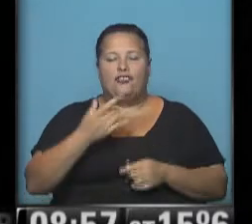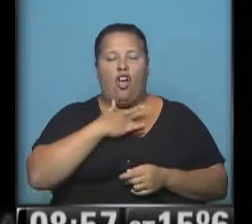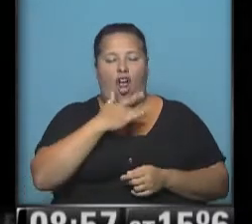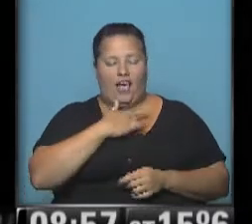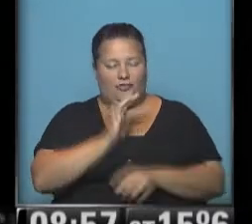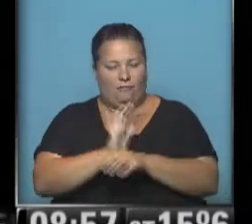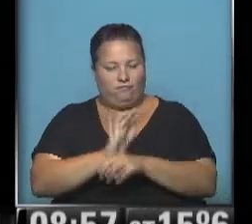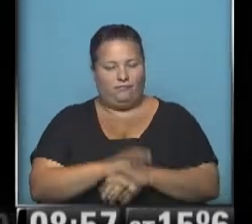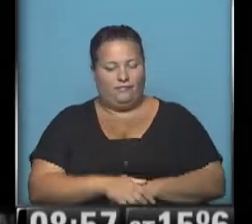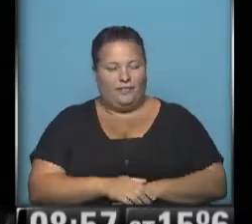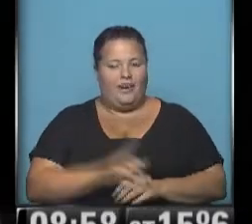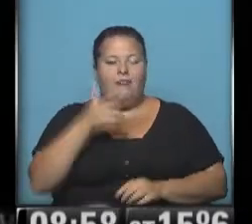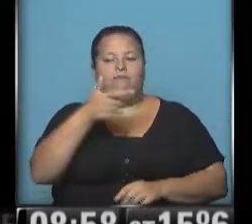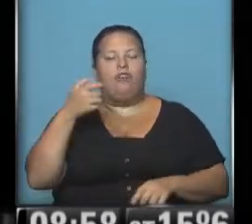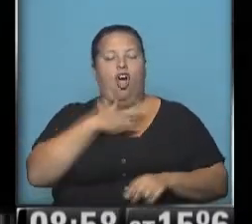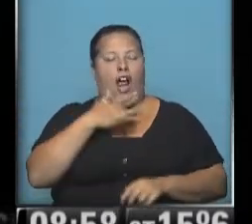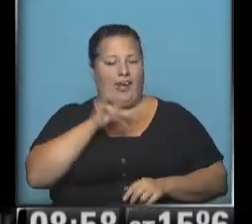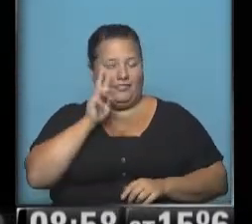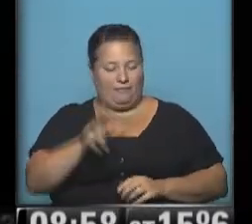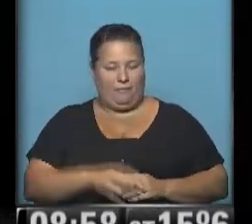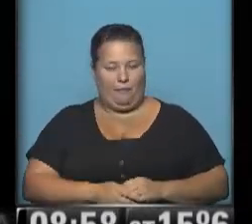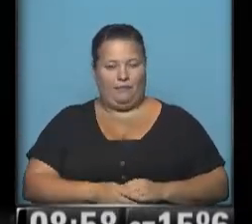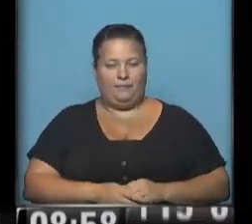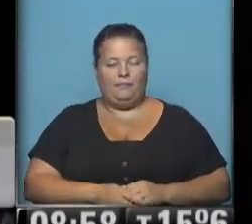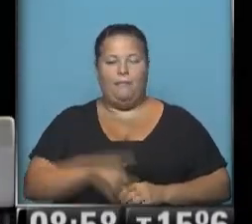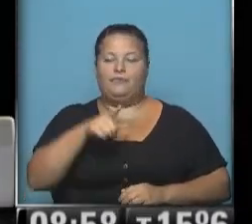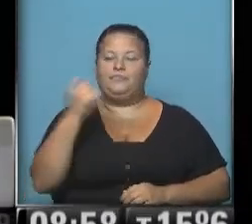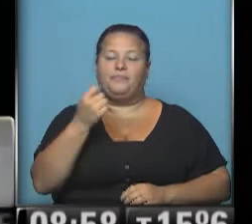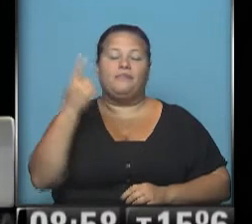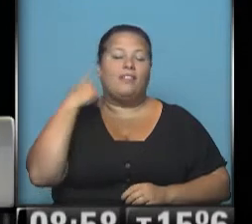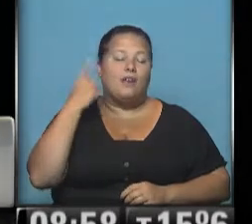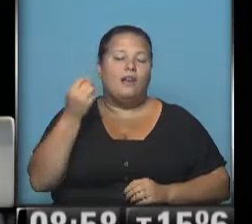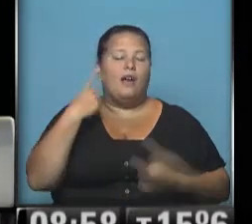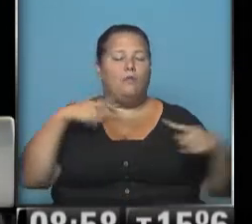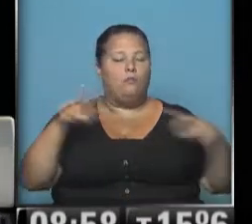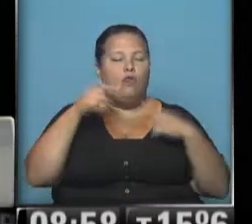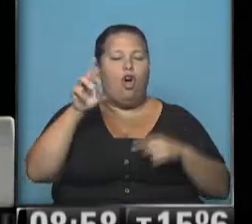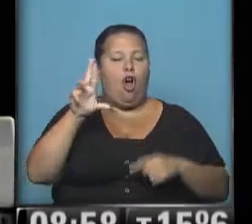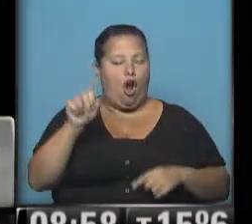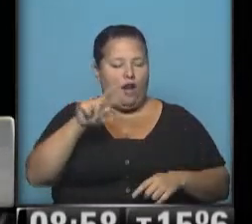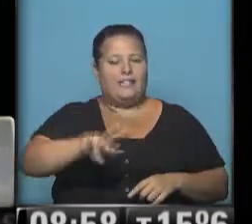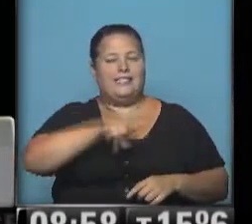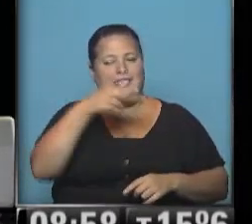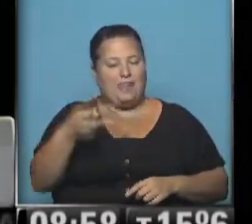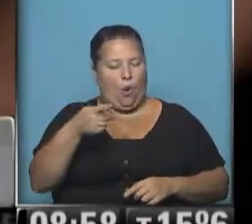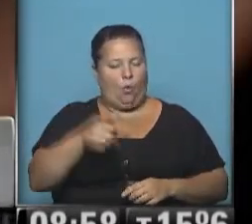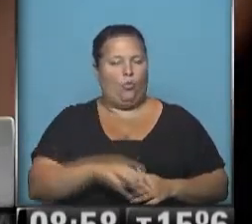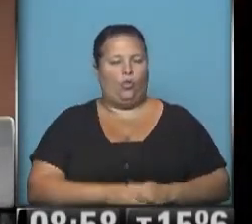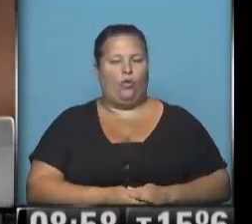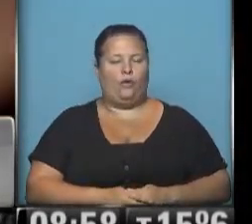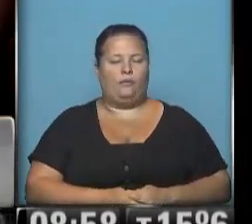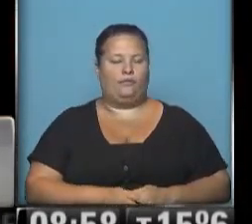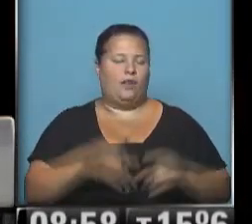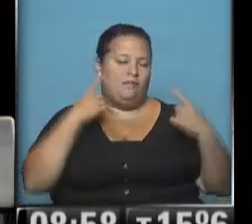corazón. Disparo al corazón, allí lo tenemos. A quien quiere escuchar es el disco de oro y este es el segundo